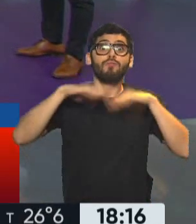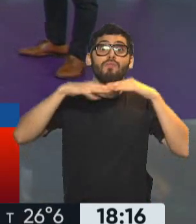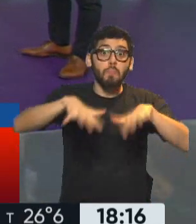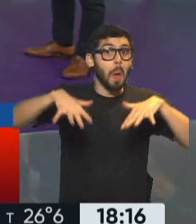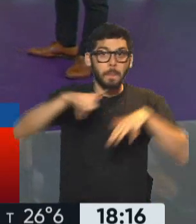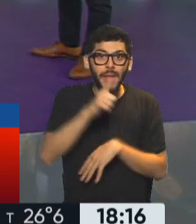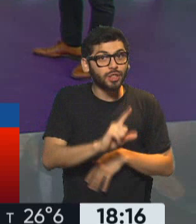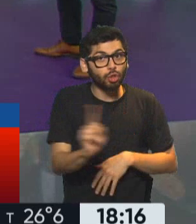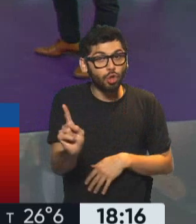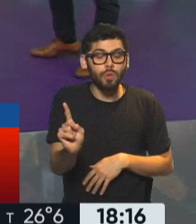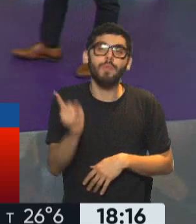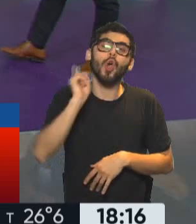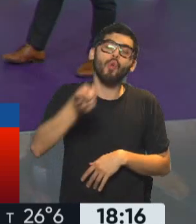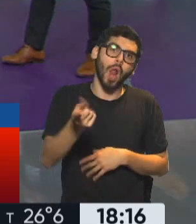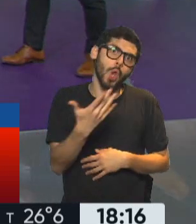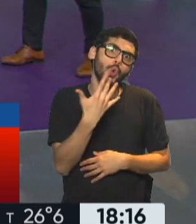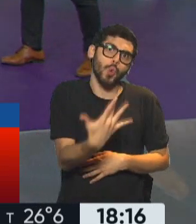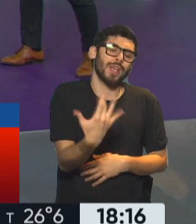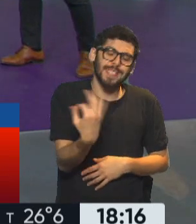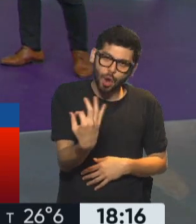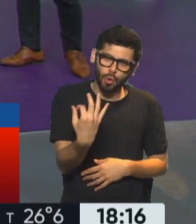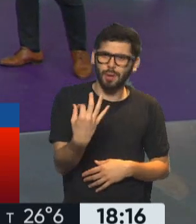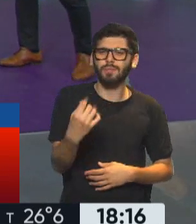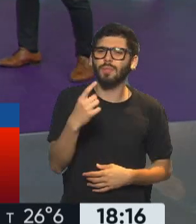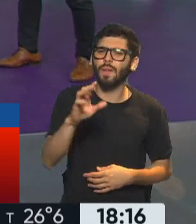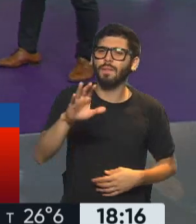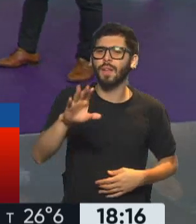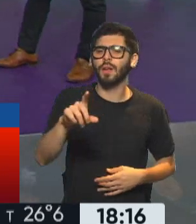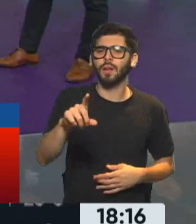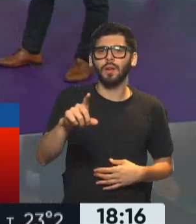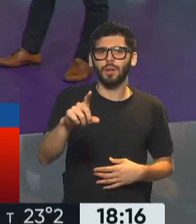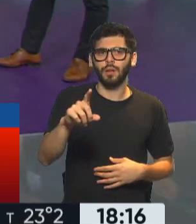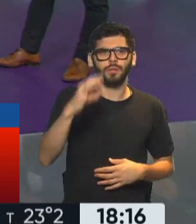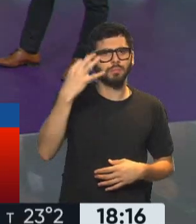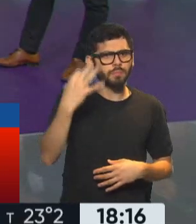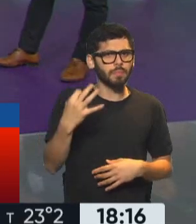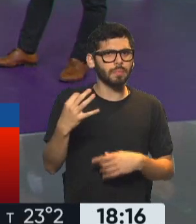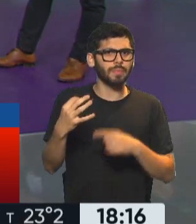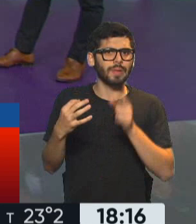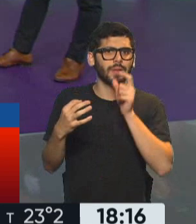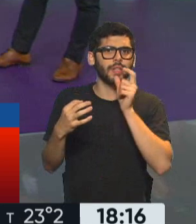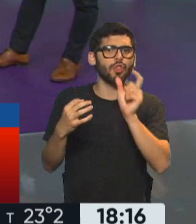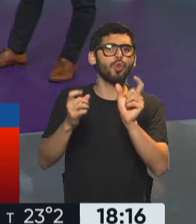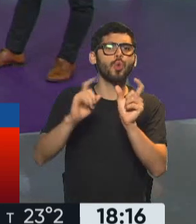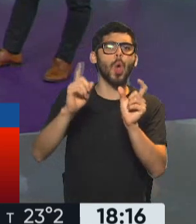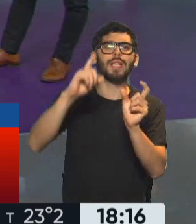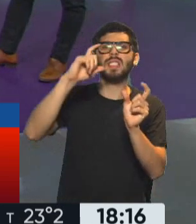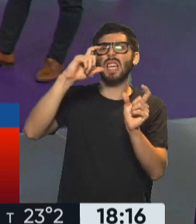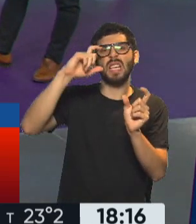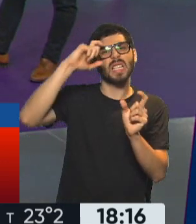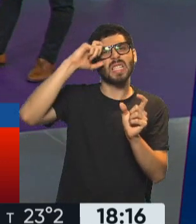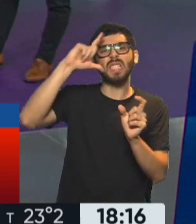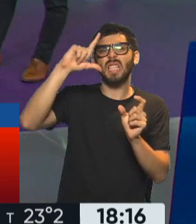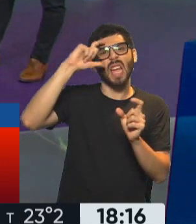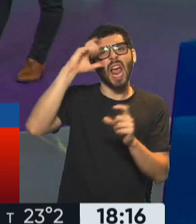pero magnífica seguramente ya se sabe que no se va utilizar el término celebrar que no quieren que haya una